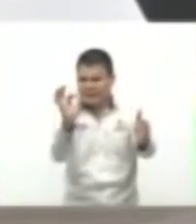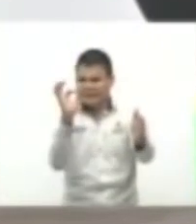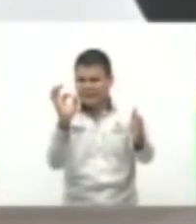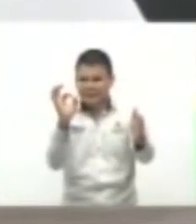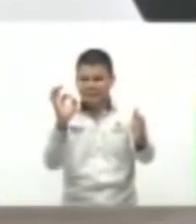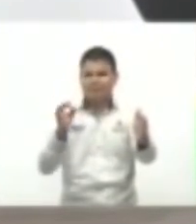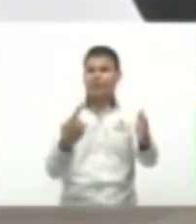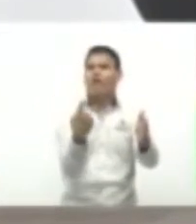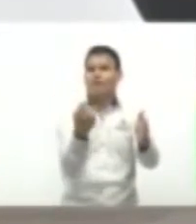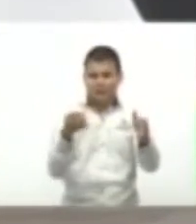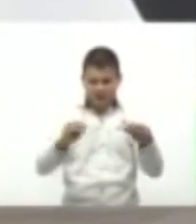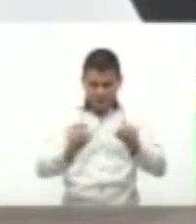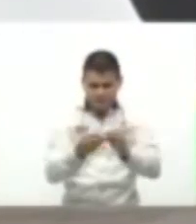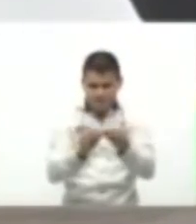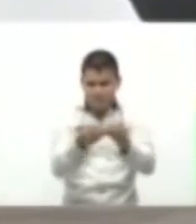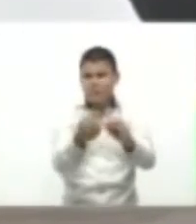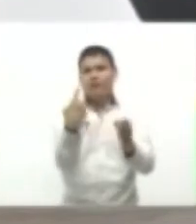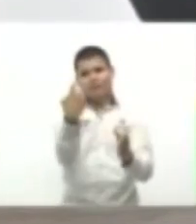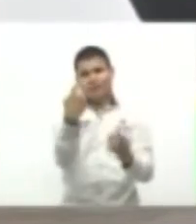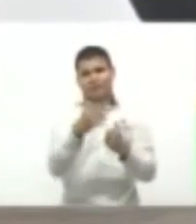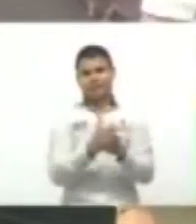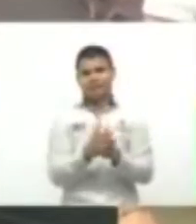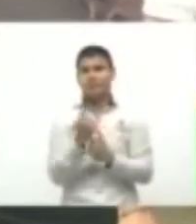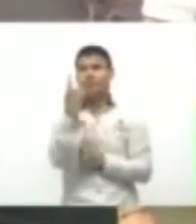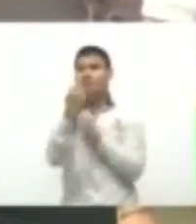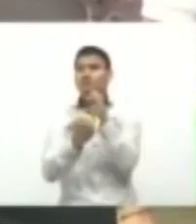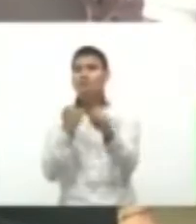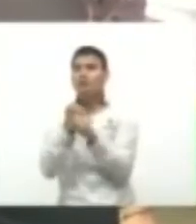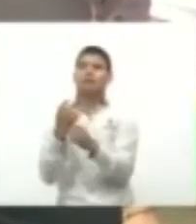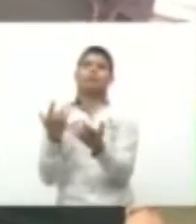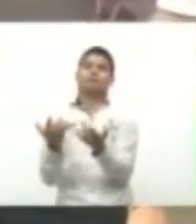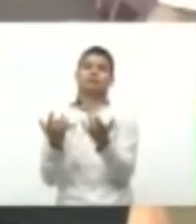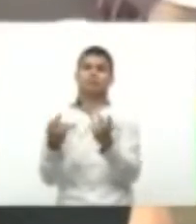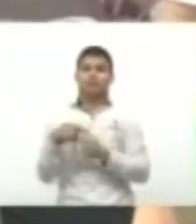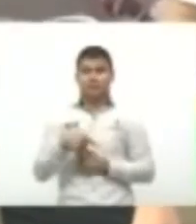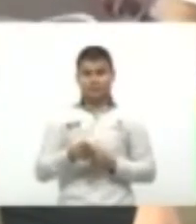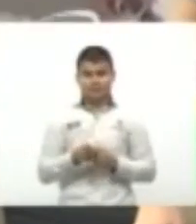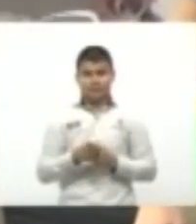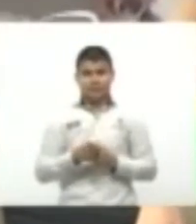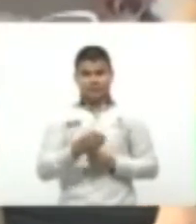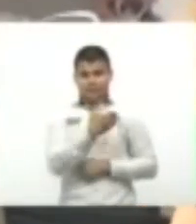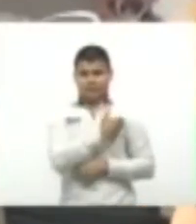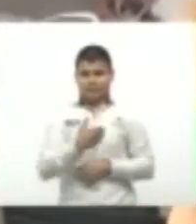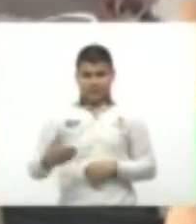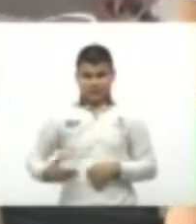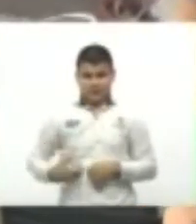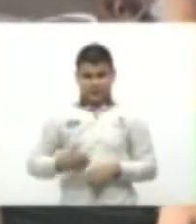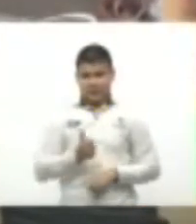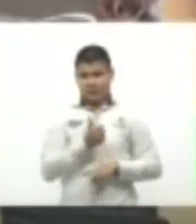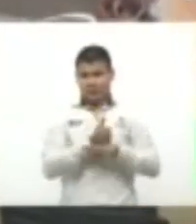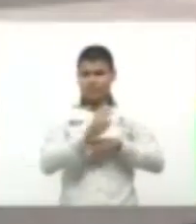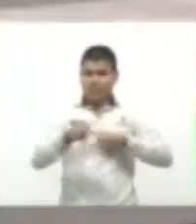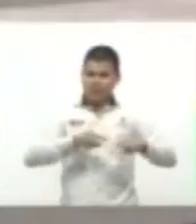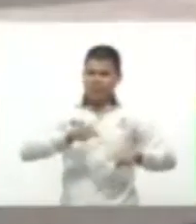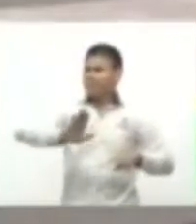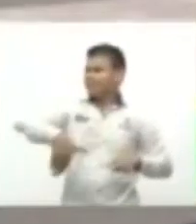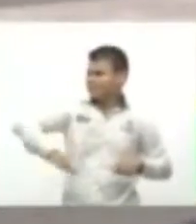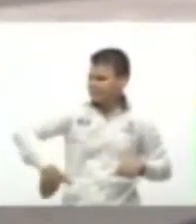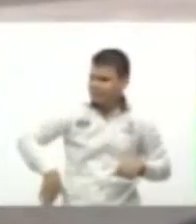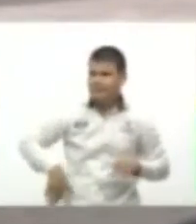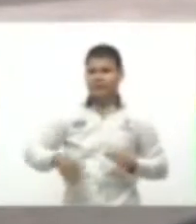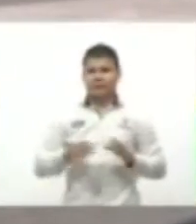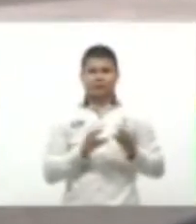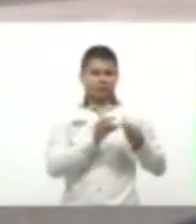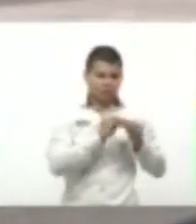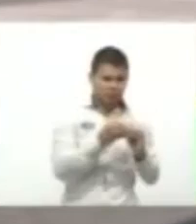Cor Magdalena, que significa un año más. Para el presidente del puerto de Barranquilla, esto generará retrasos,